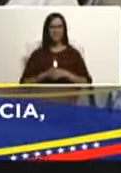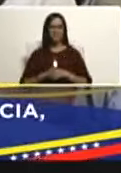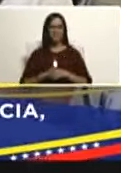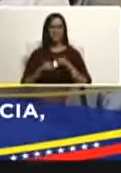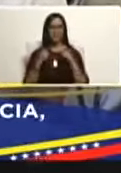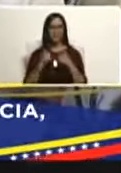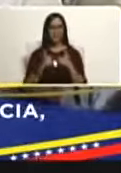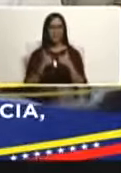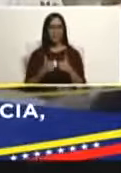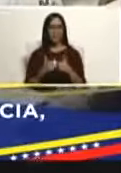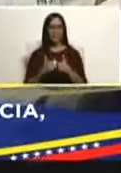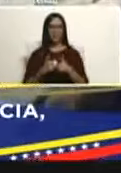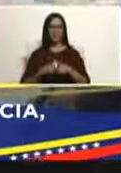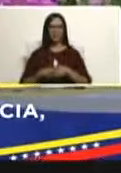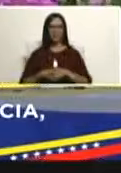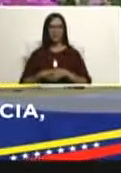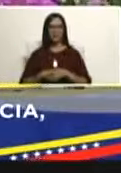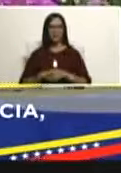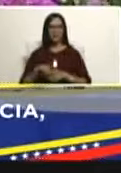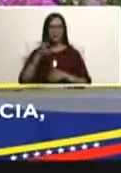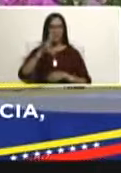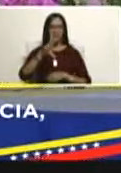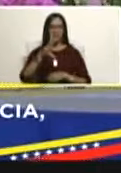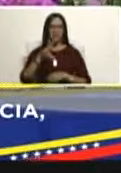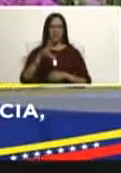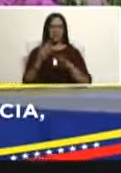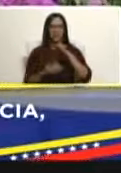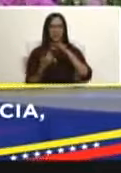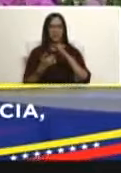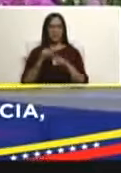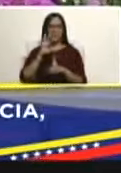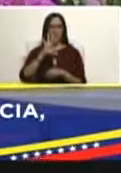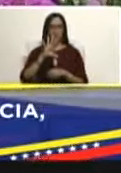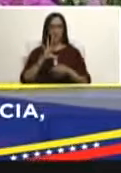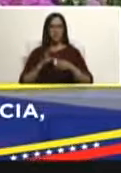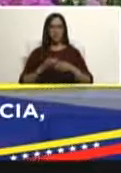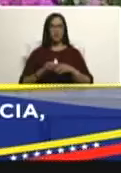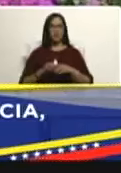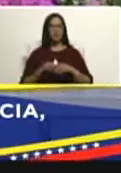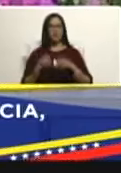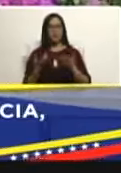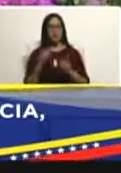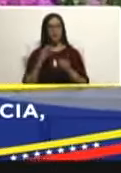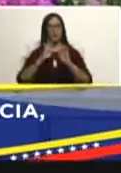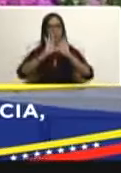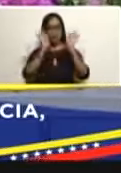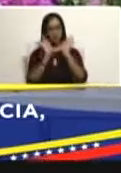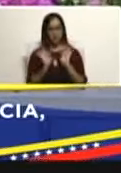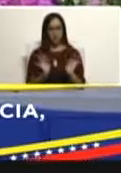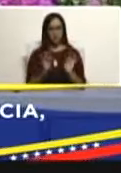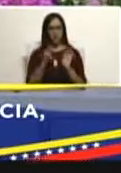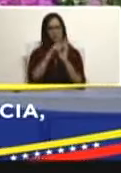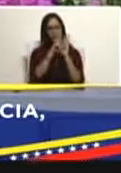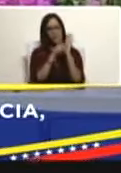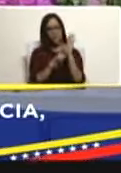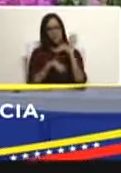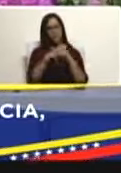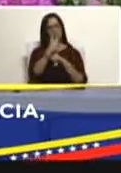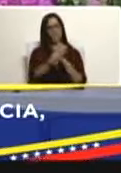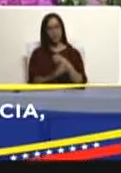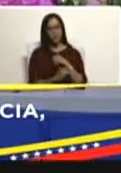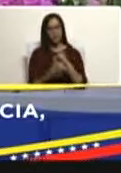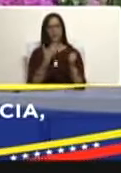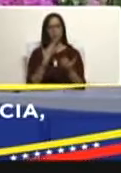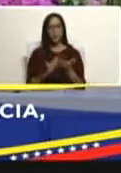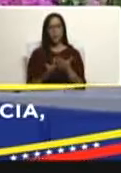Muy bien. Tercer vértice de los 5 vértices, que es una metodología de planificación que nos